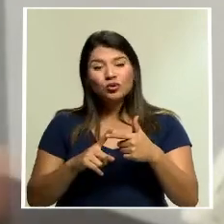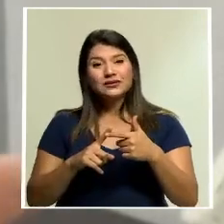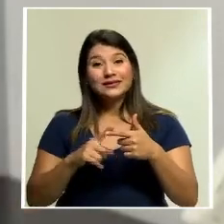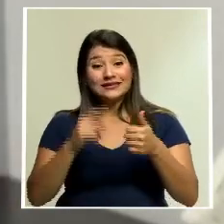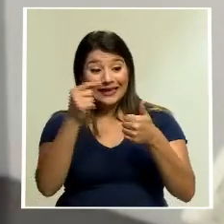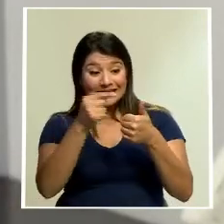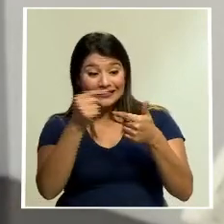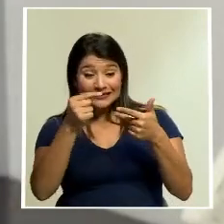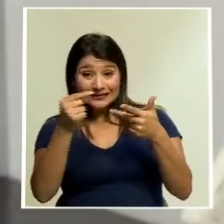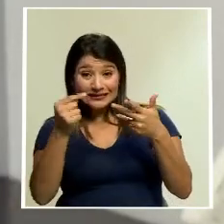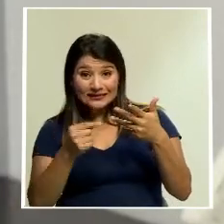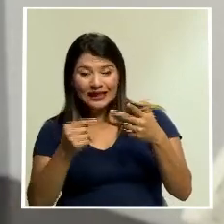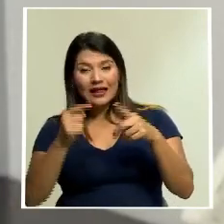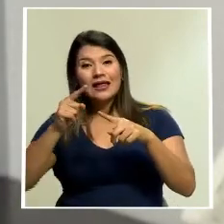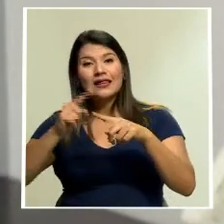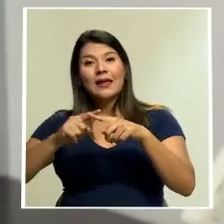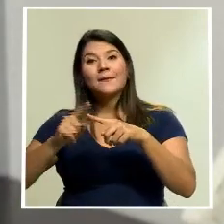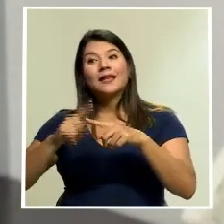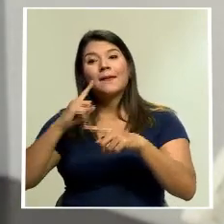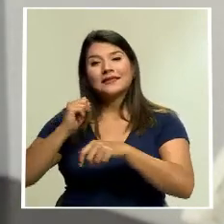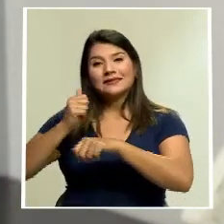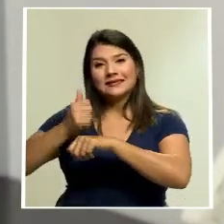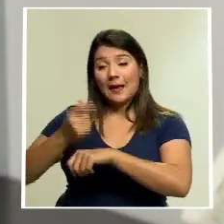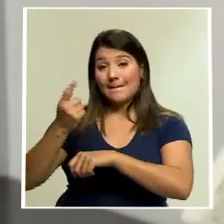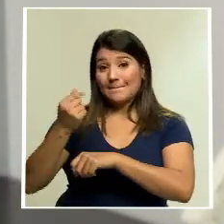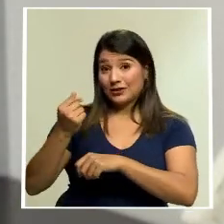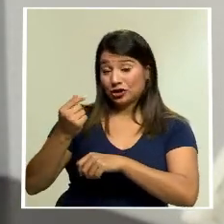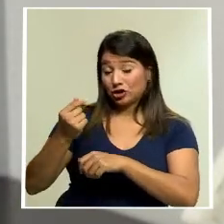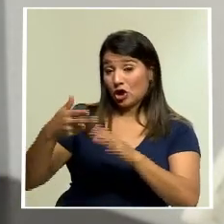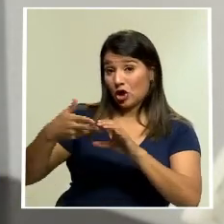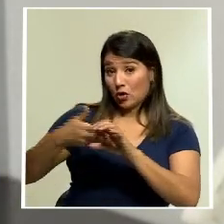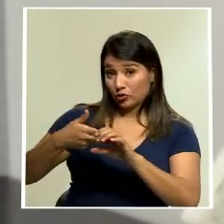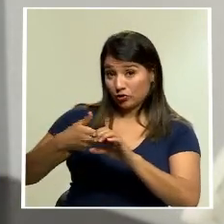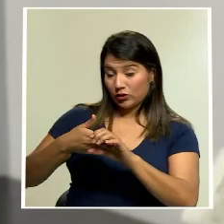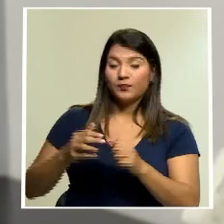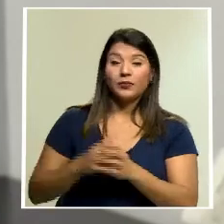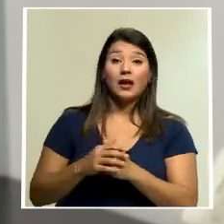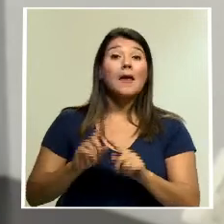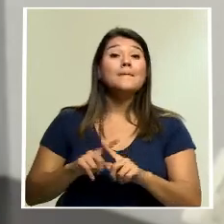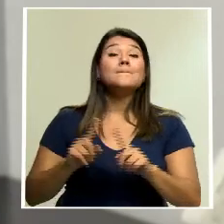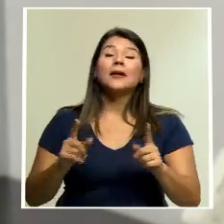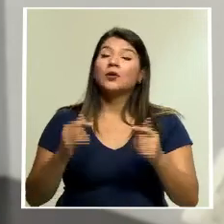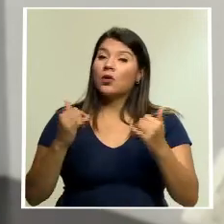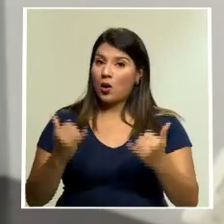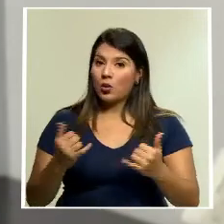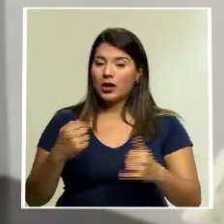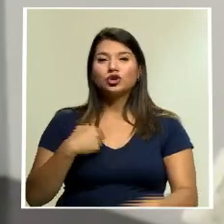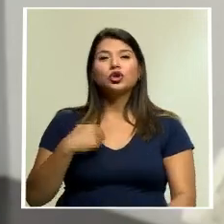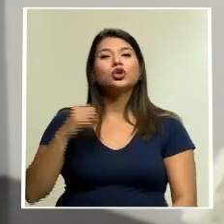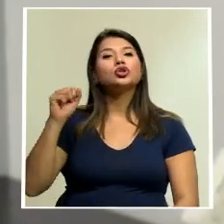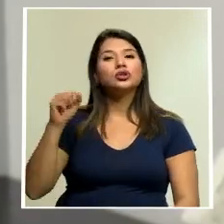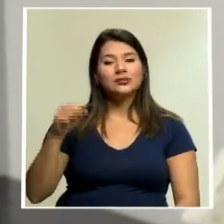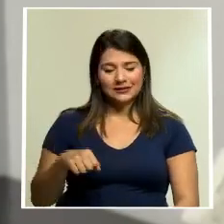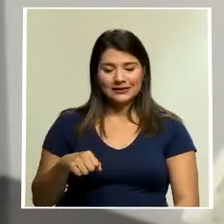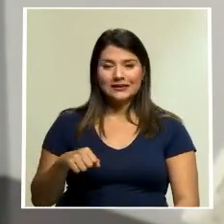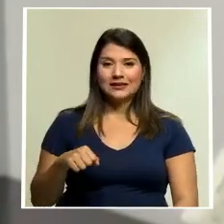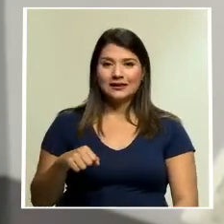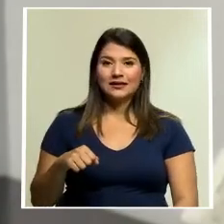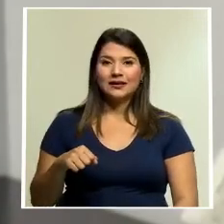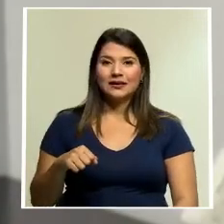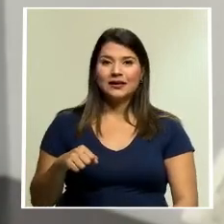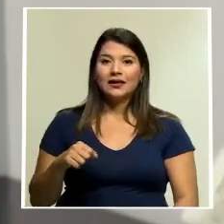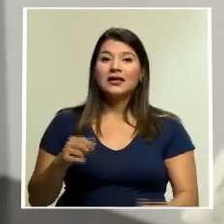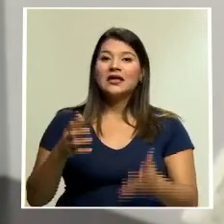los combustibles. Ahora, sí le haría una reconversión